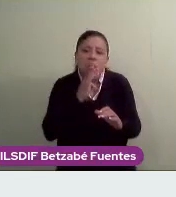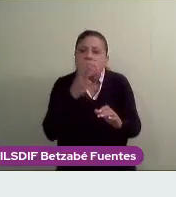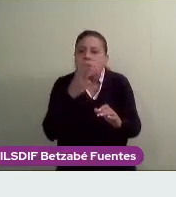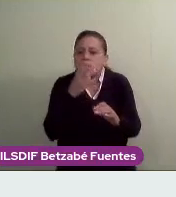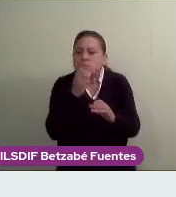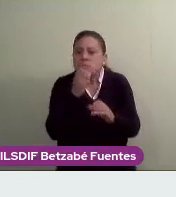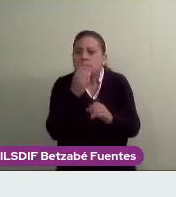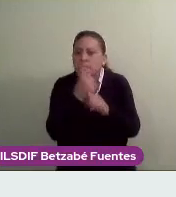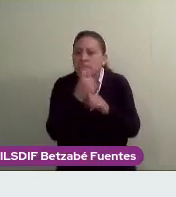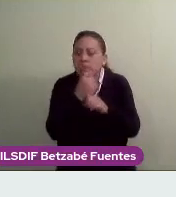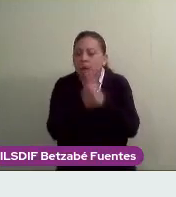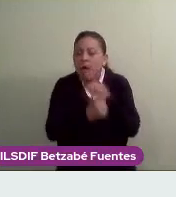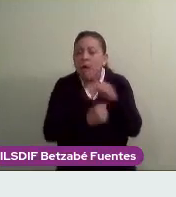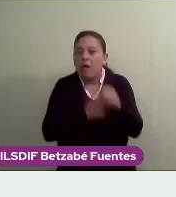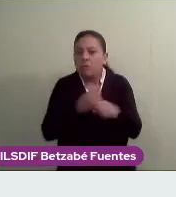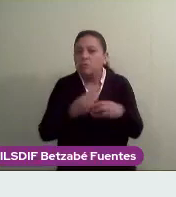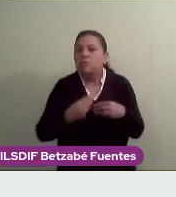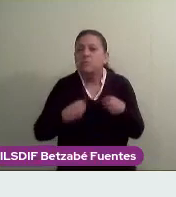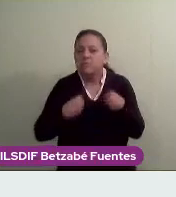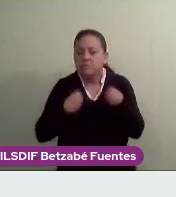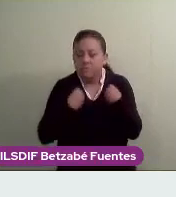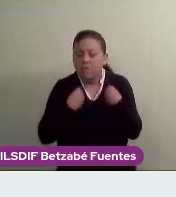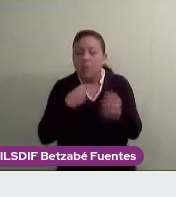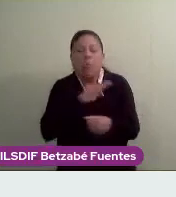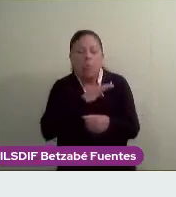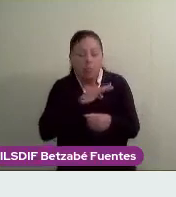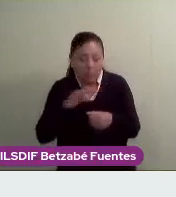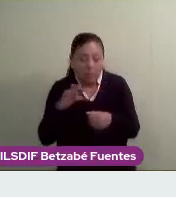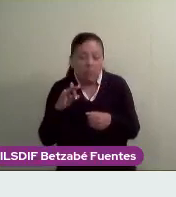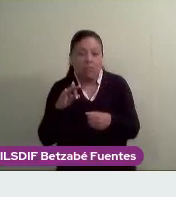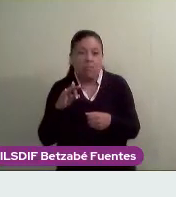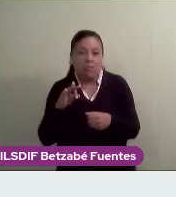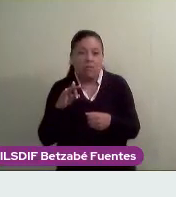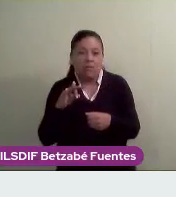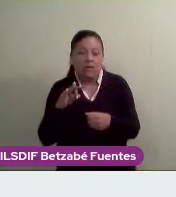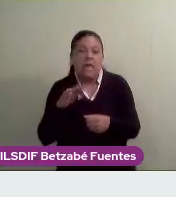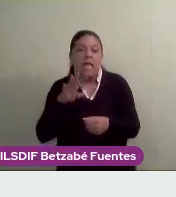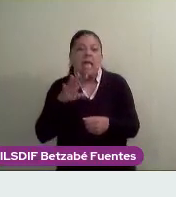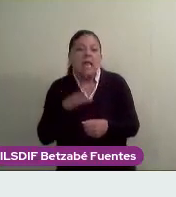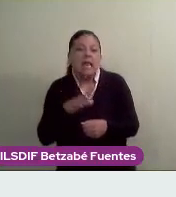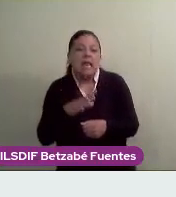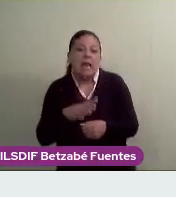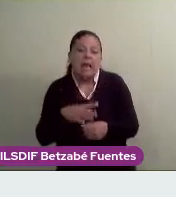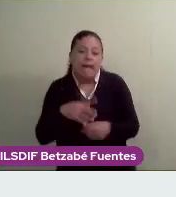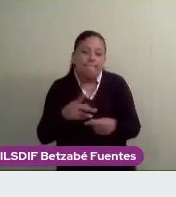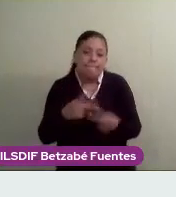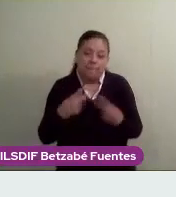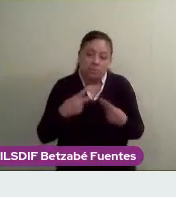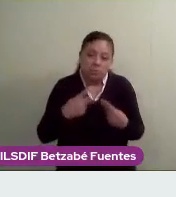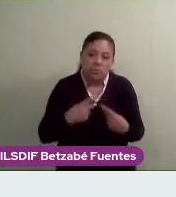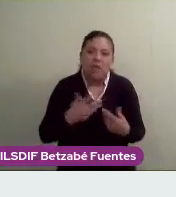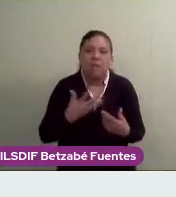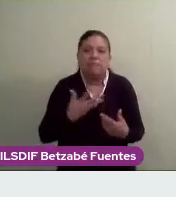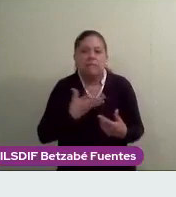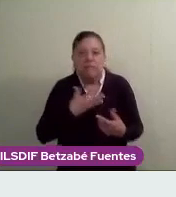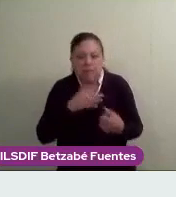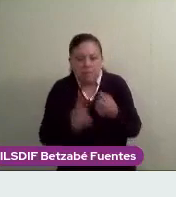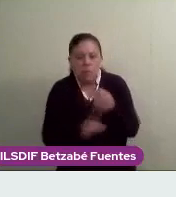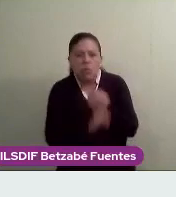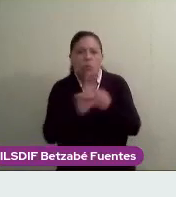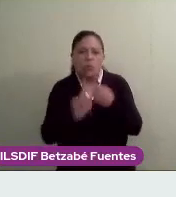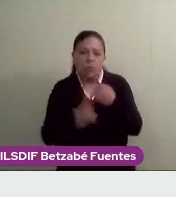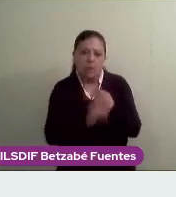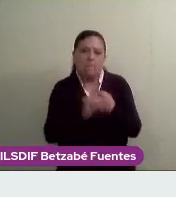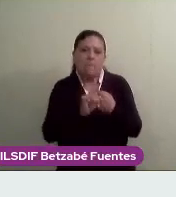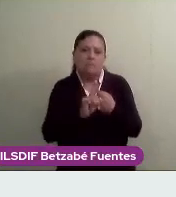puede inhibir o perturbar el desarrollo cerebral, perpetuando la escisión parcial o total entre ambos